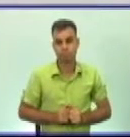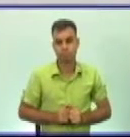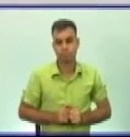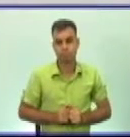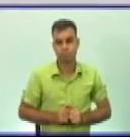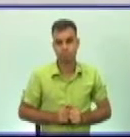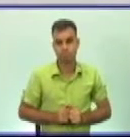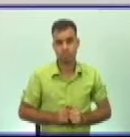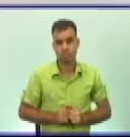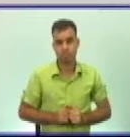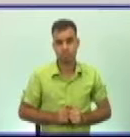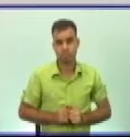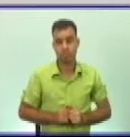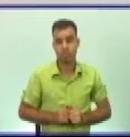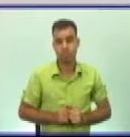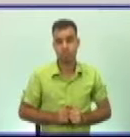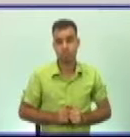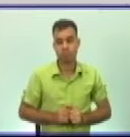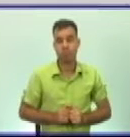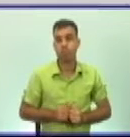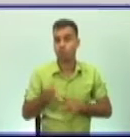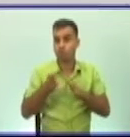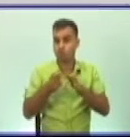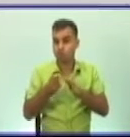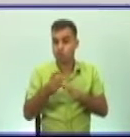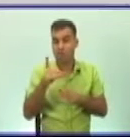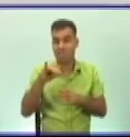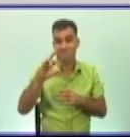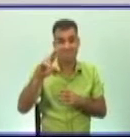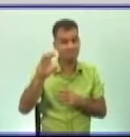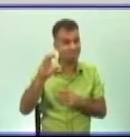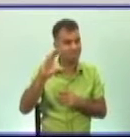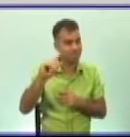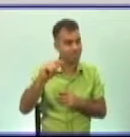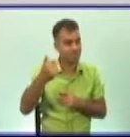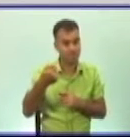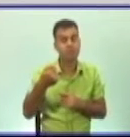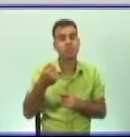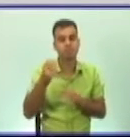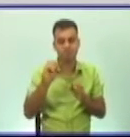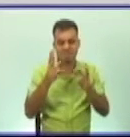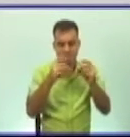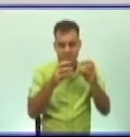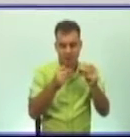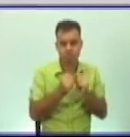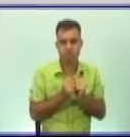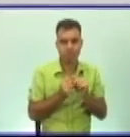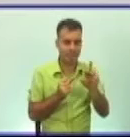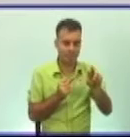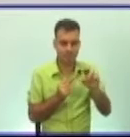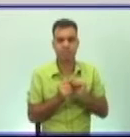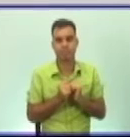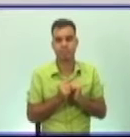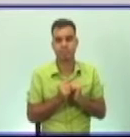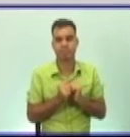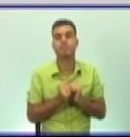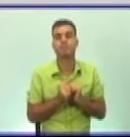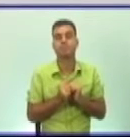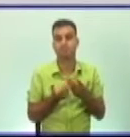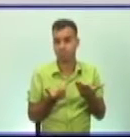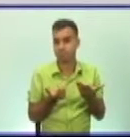en el circuito es función directa del valor de la resistencia activa. Es importante también